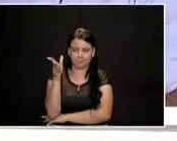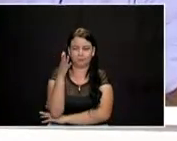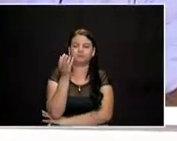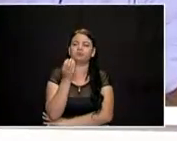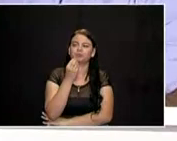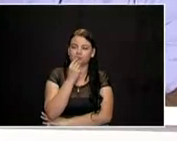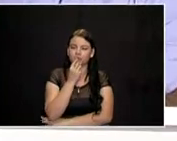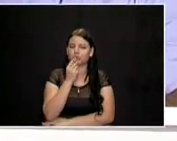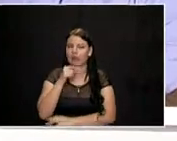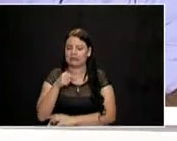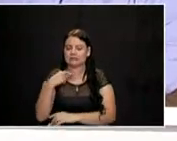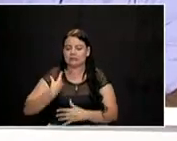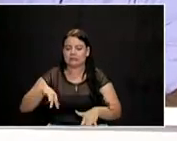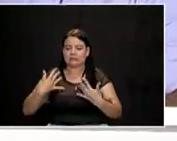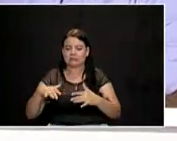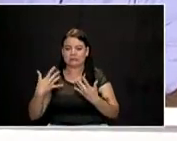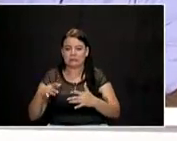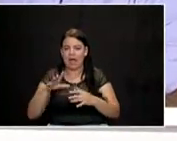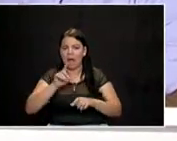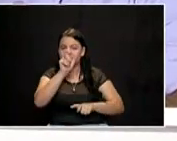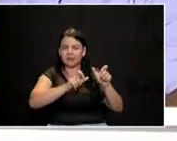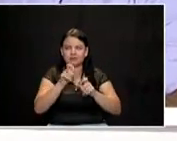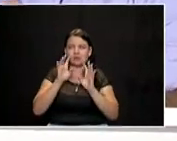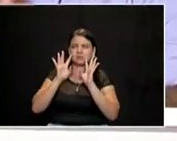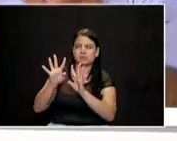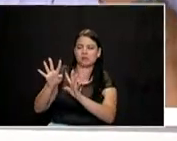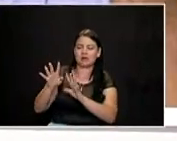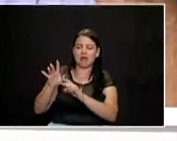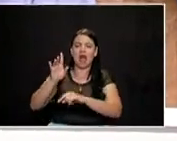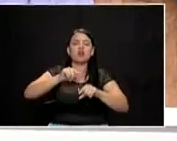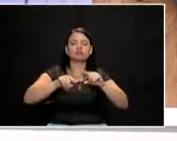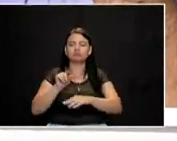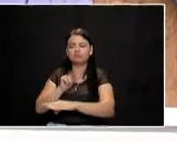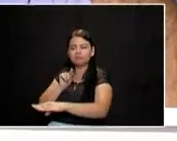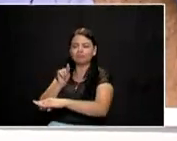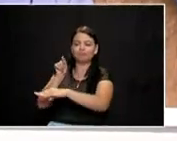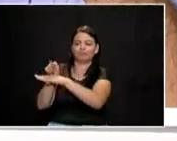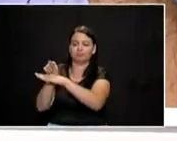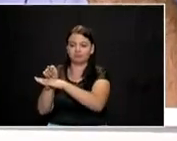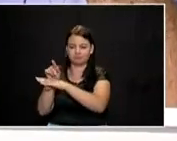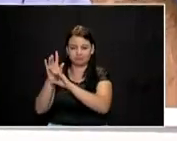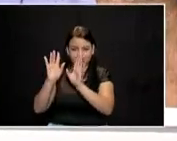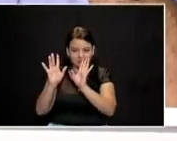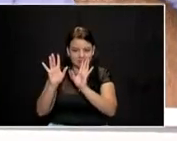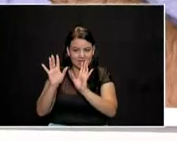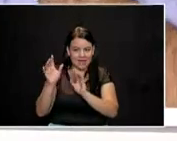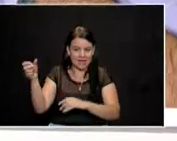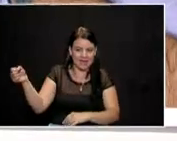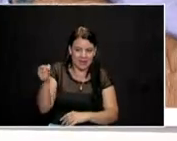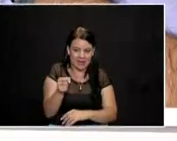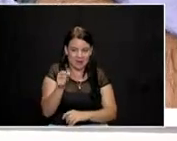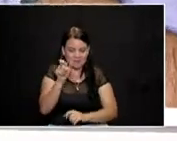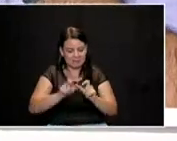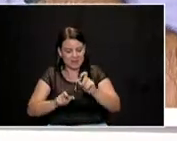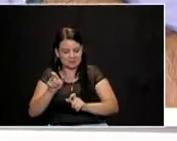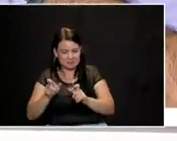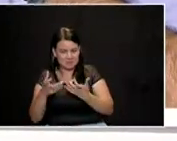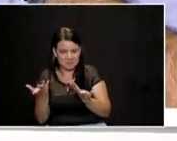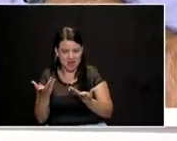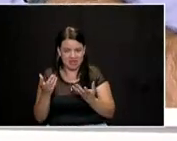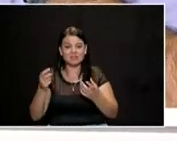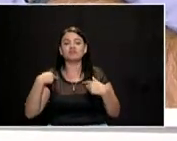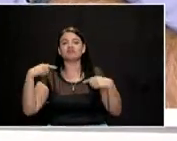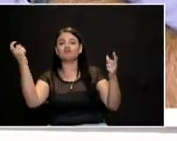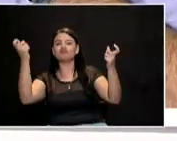pública nacional en estos días, precisamente porque se le han hecho acusaciones de tener personas de la alcaldía de Medellín haciendo